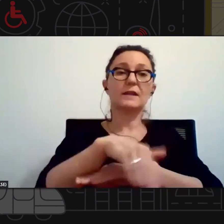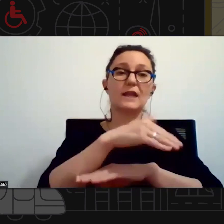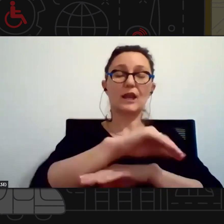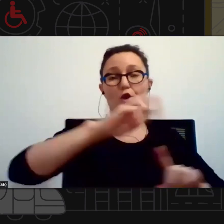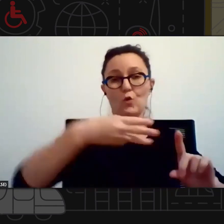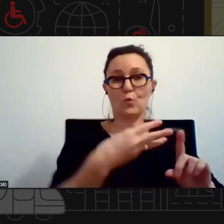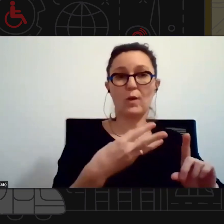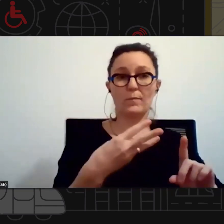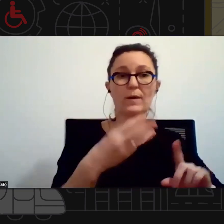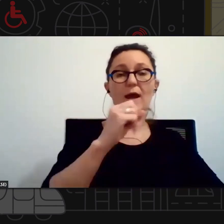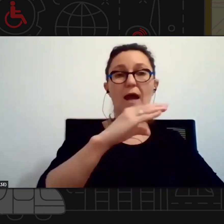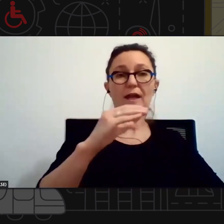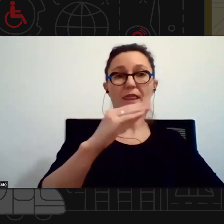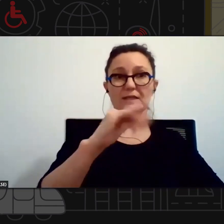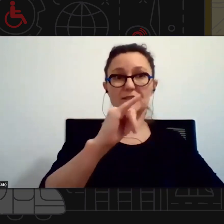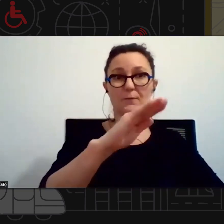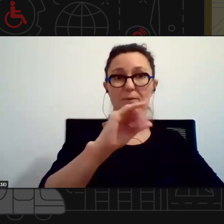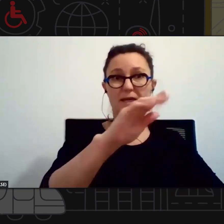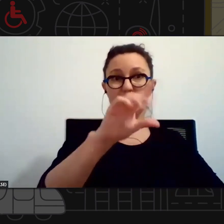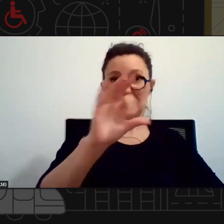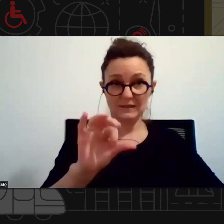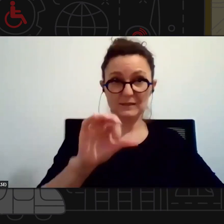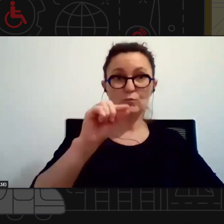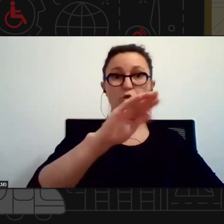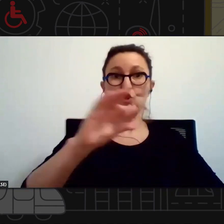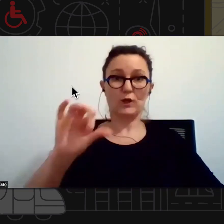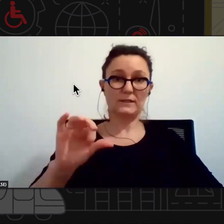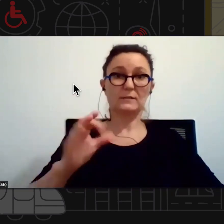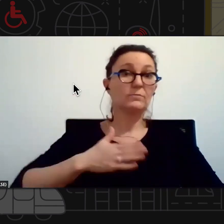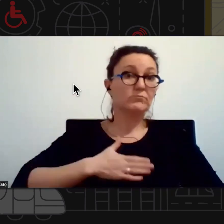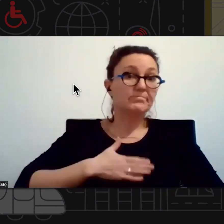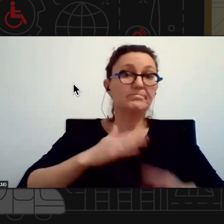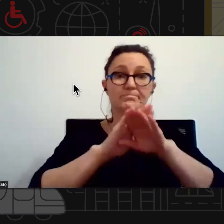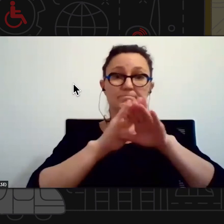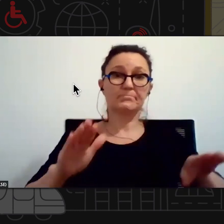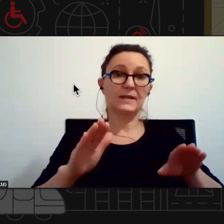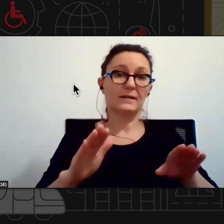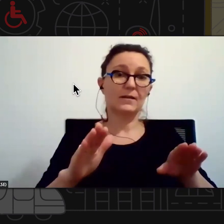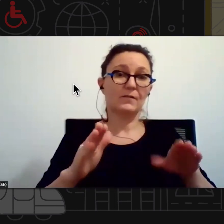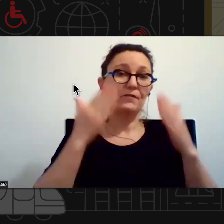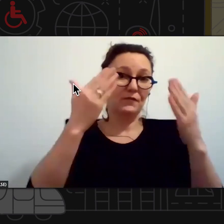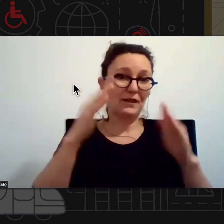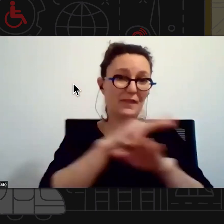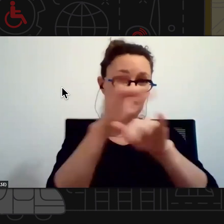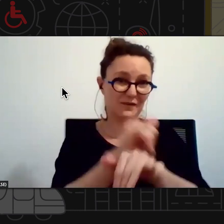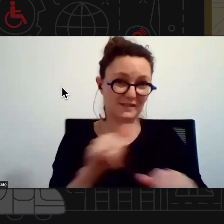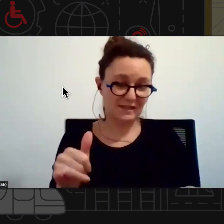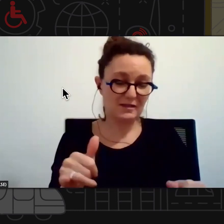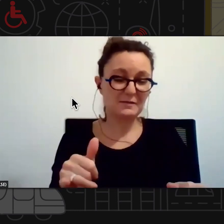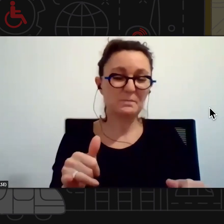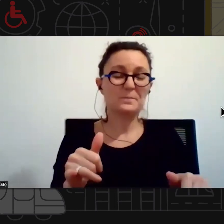accesibilitas.es. Pues por mi parte poco más, desearos a todos felices fiestas, desearos una